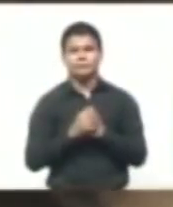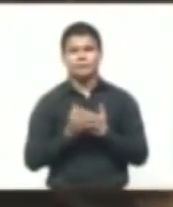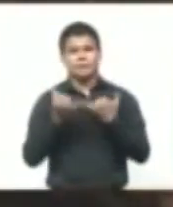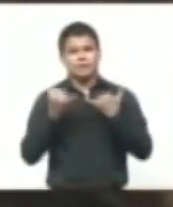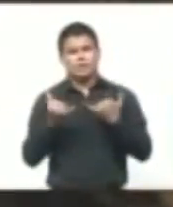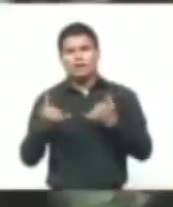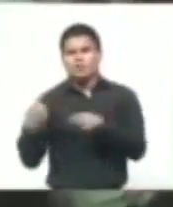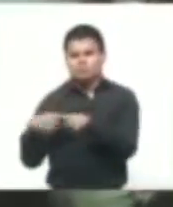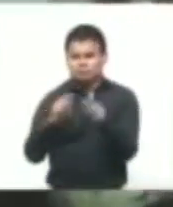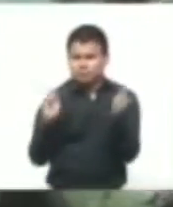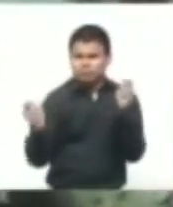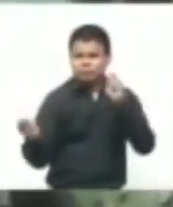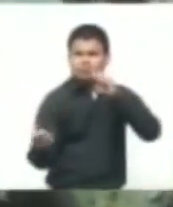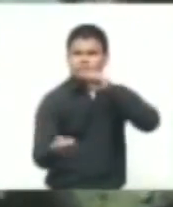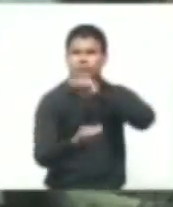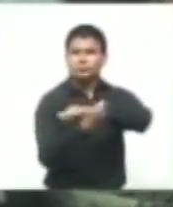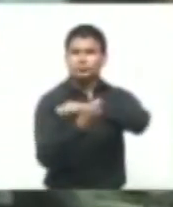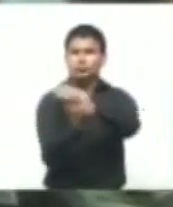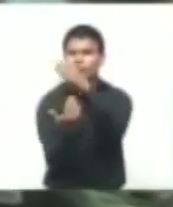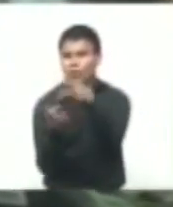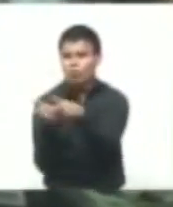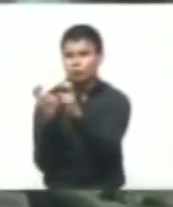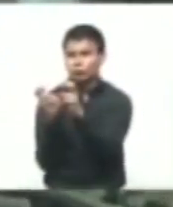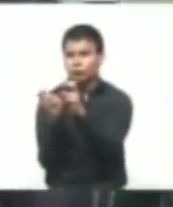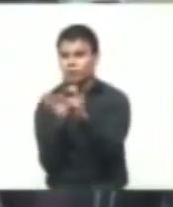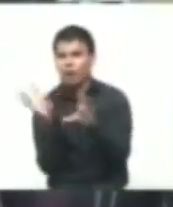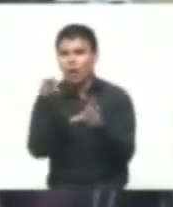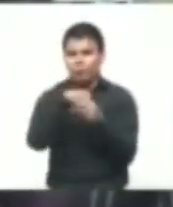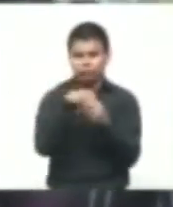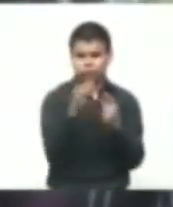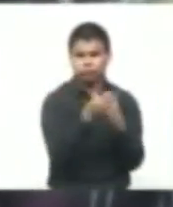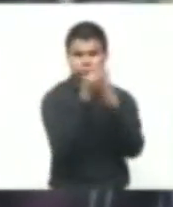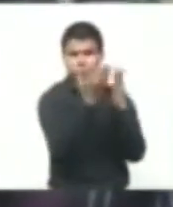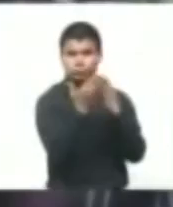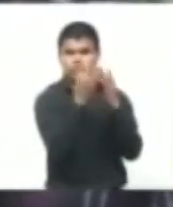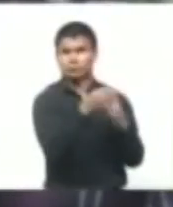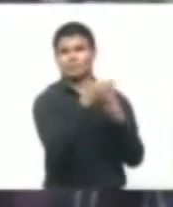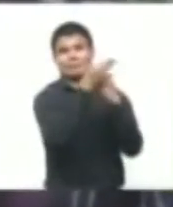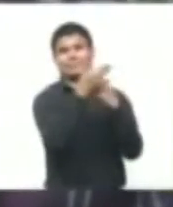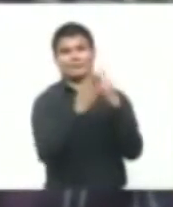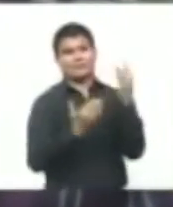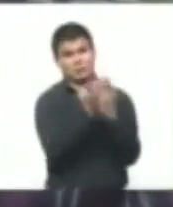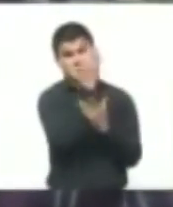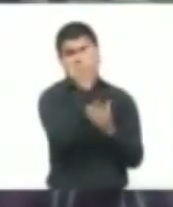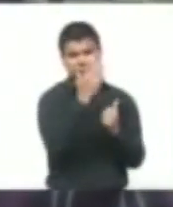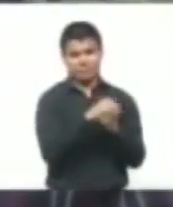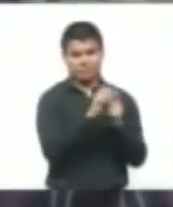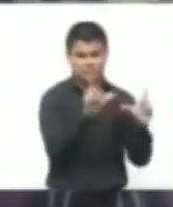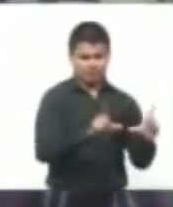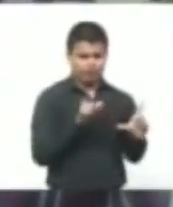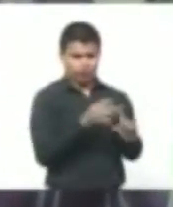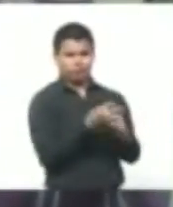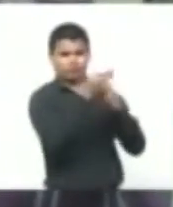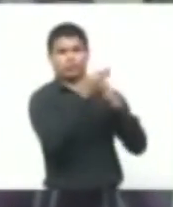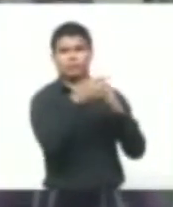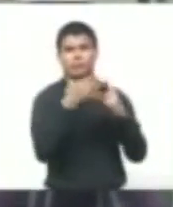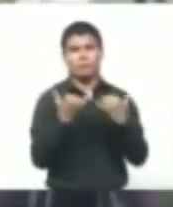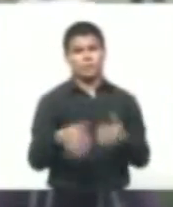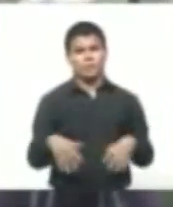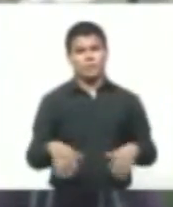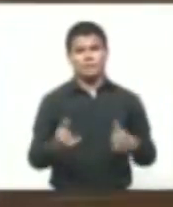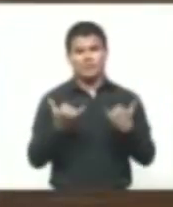varios cambios y la implementación de una nueva especialización. Vamos a abrir próximamente, en uno o dos meses, la